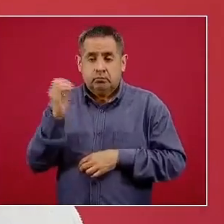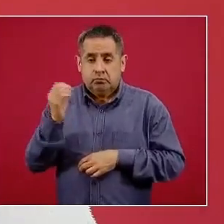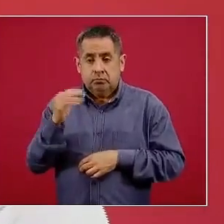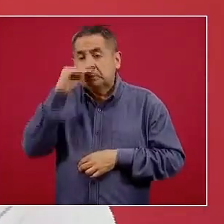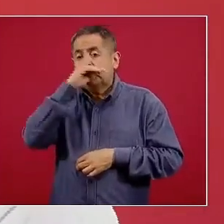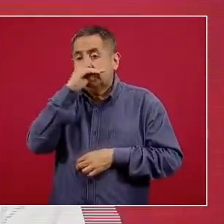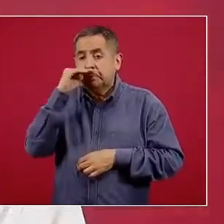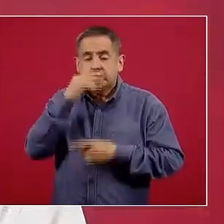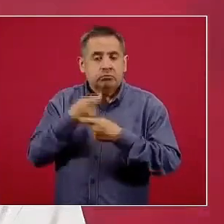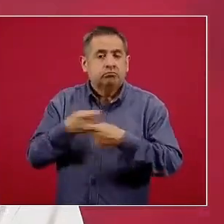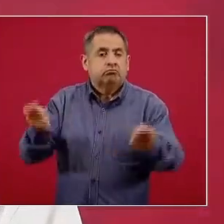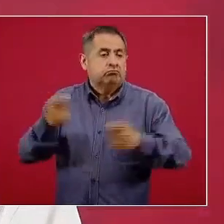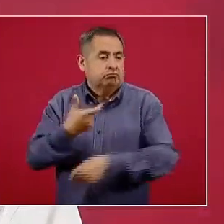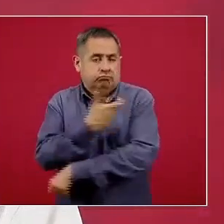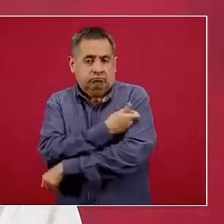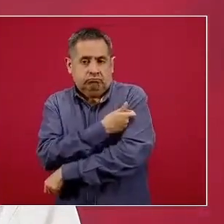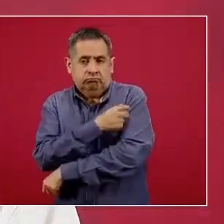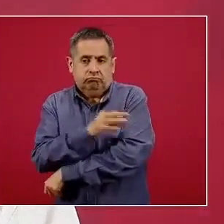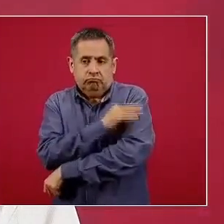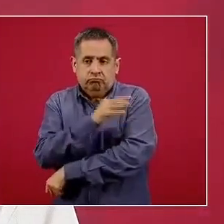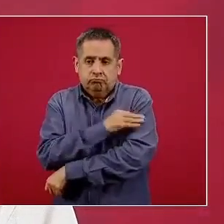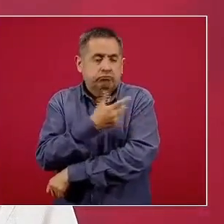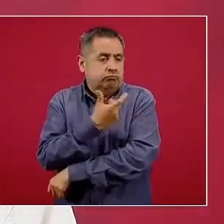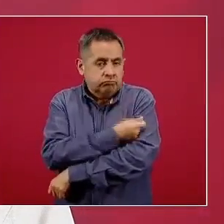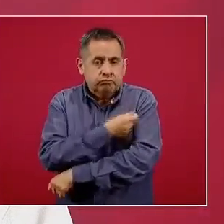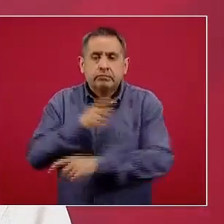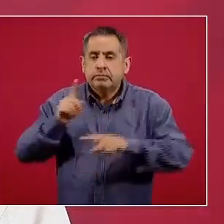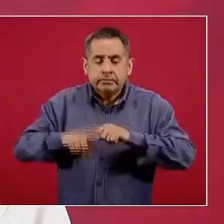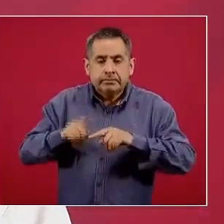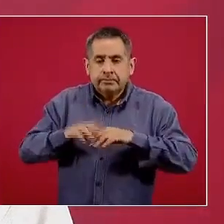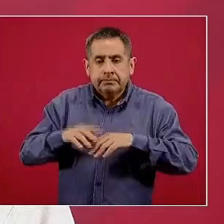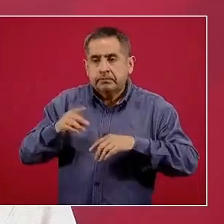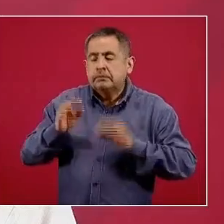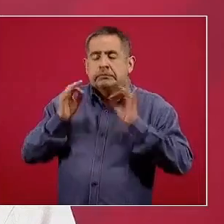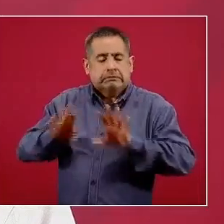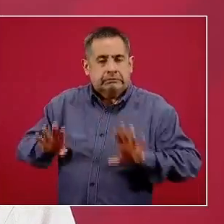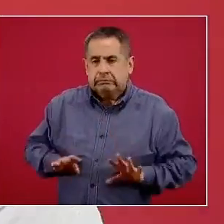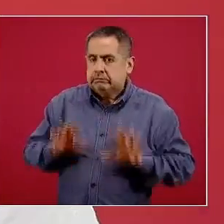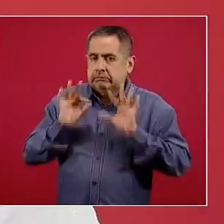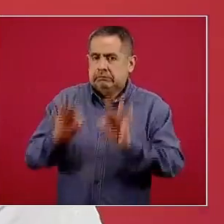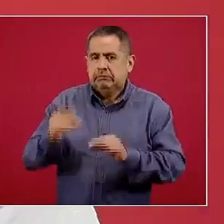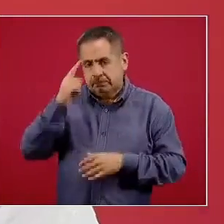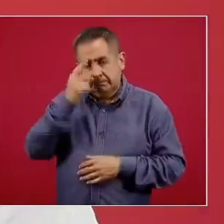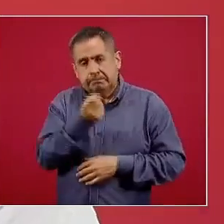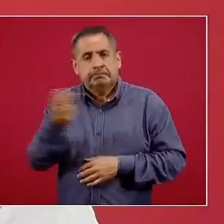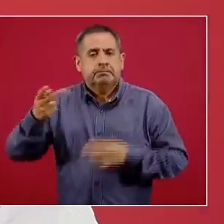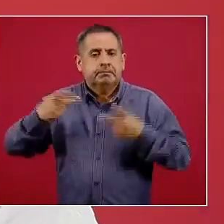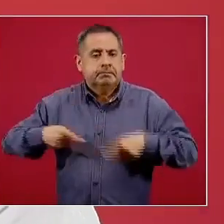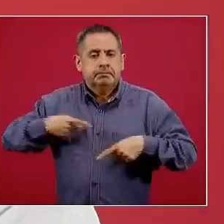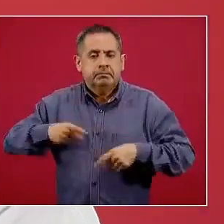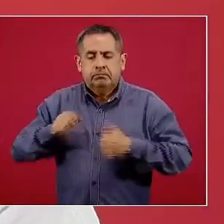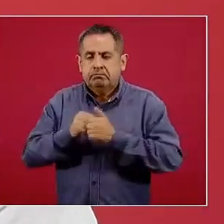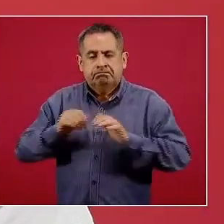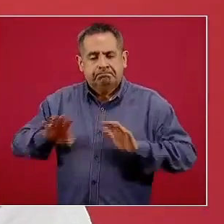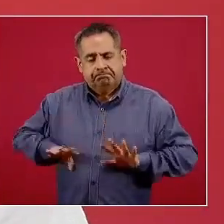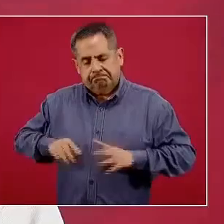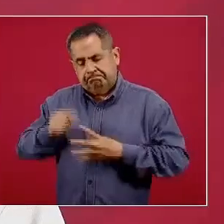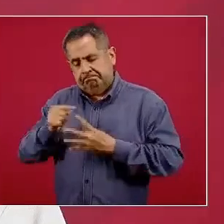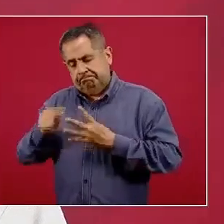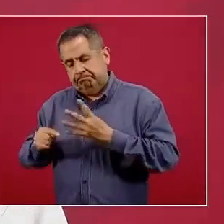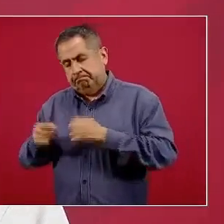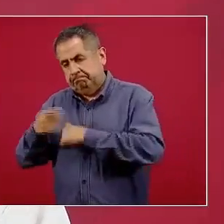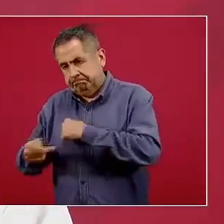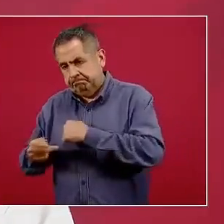gratuita y la vacuna debe ser utilizada de manera apropiada para personas que tienen las características de